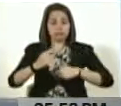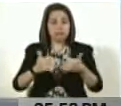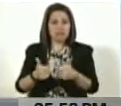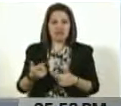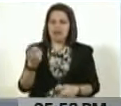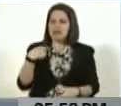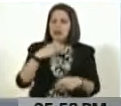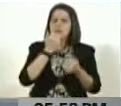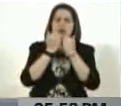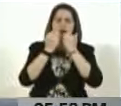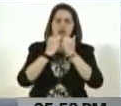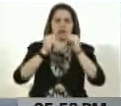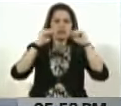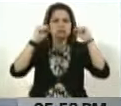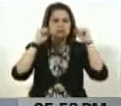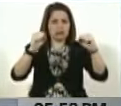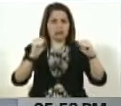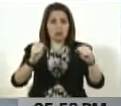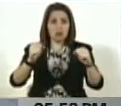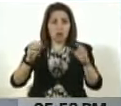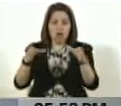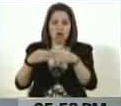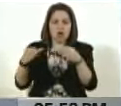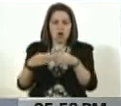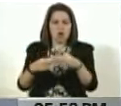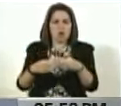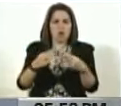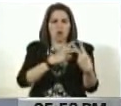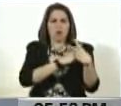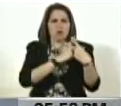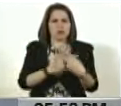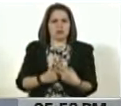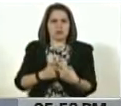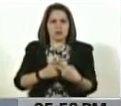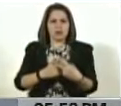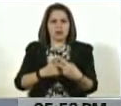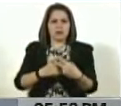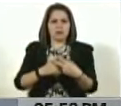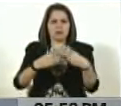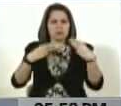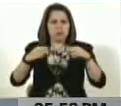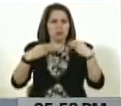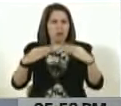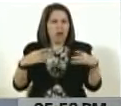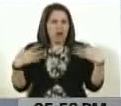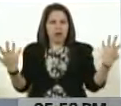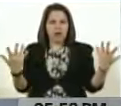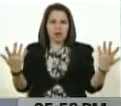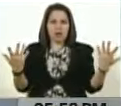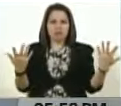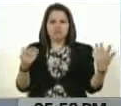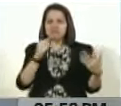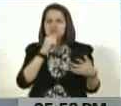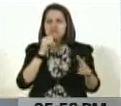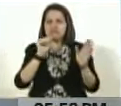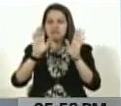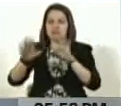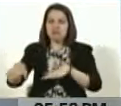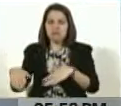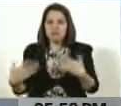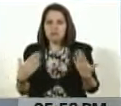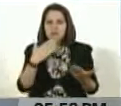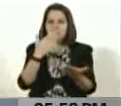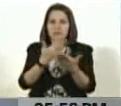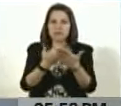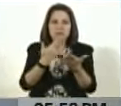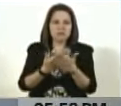gente? ¿Qué sucedió? ¿Había militantes de Voluntad Popular? ¿Qué sucedía ahí en la parroquia Altagracia? ¿Están aupados por quién? ¿Qué era lo que exigían?